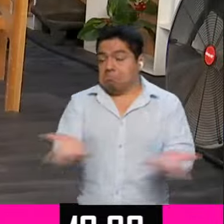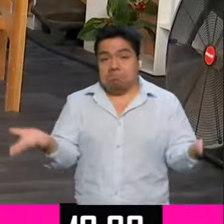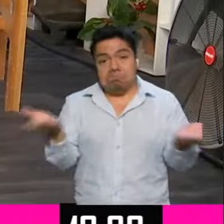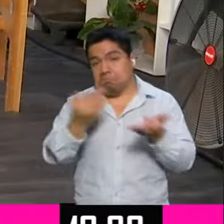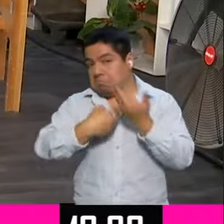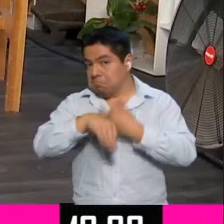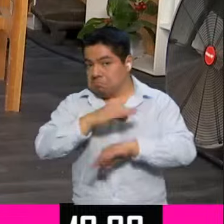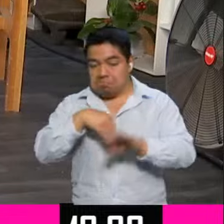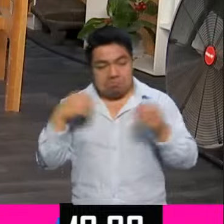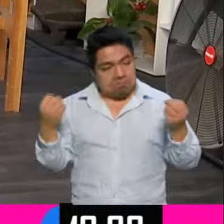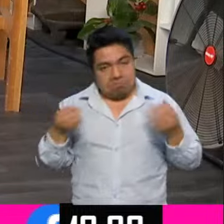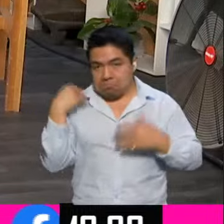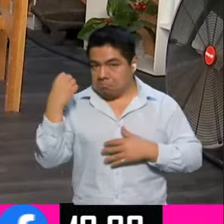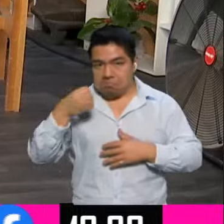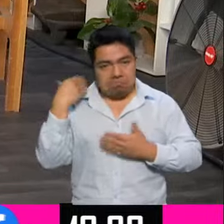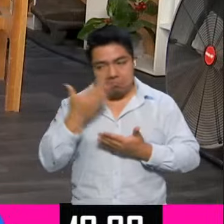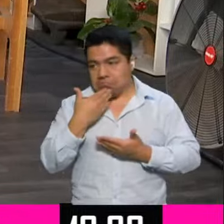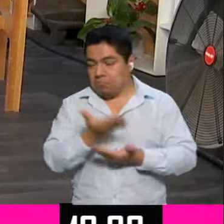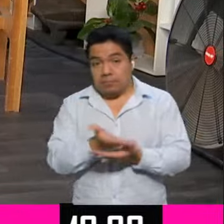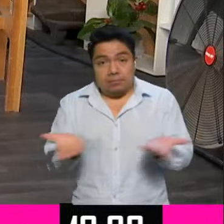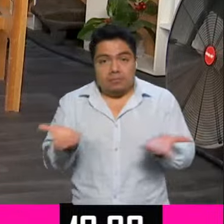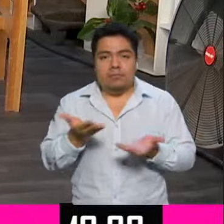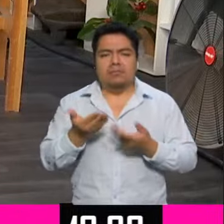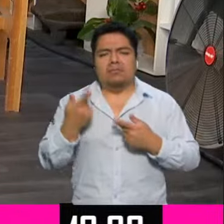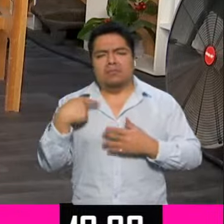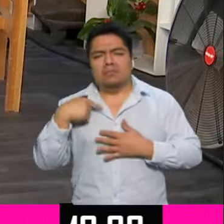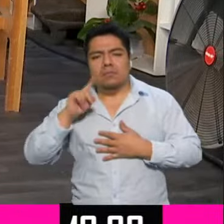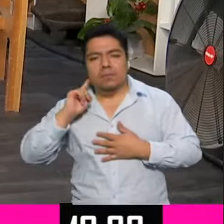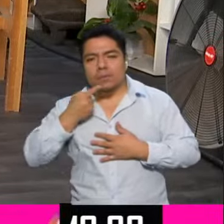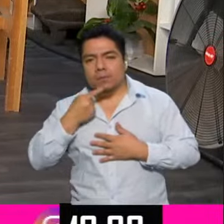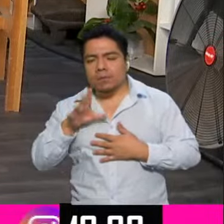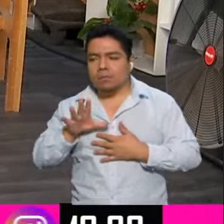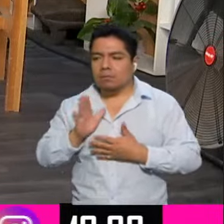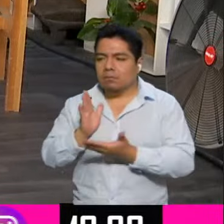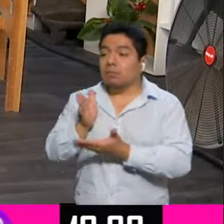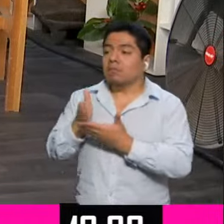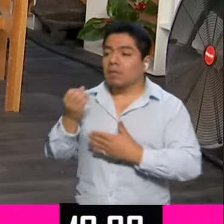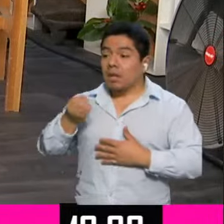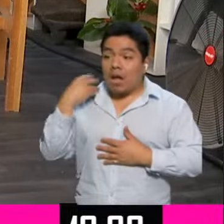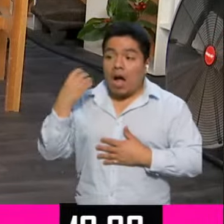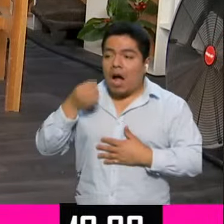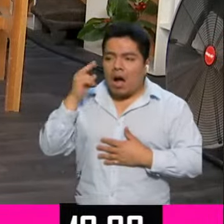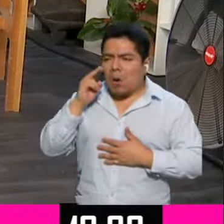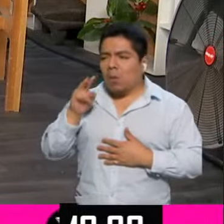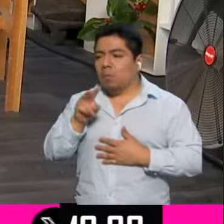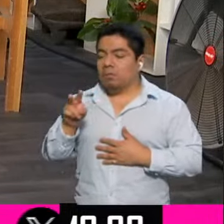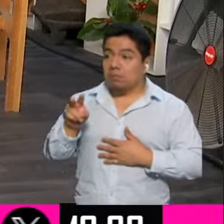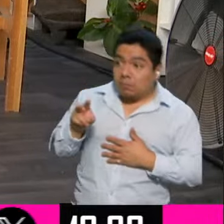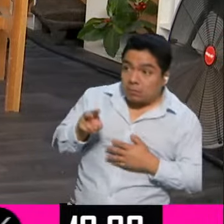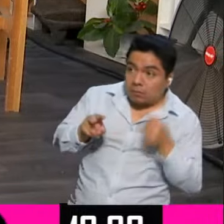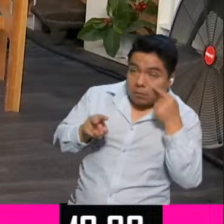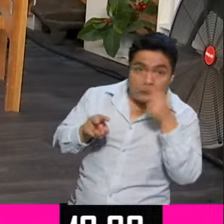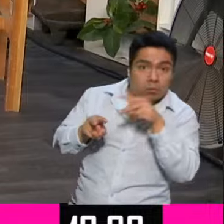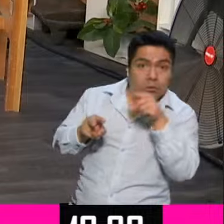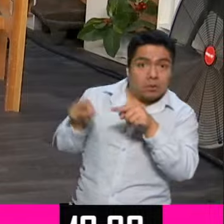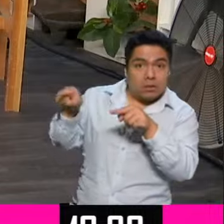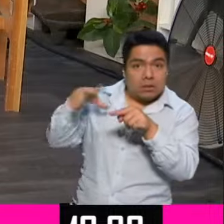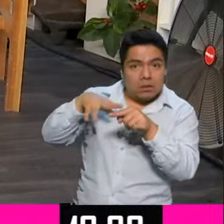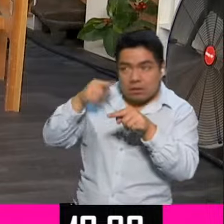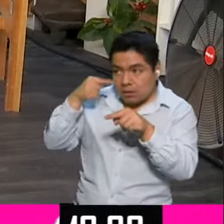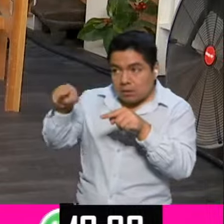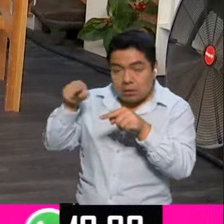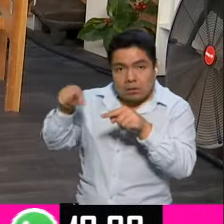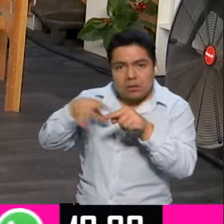En realidad es para todo público, es de lo que se trata. Entonces, las personas sordas, al llegar a un evento, se sorprenden muchísimo al ver